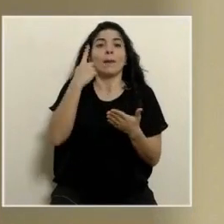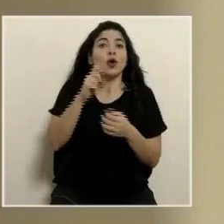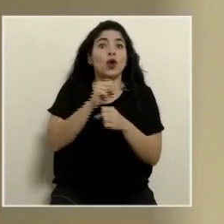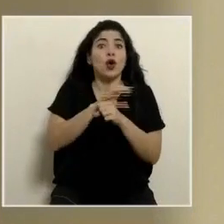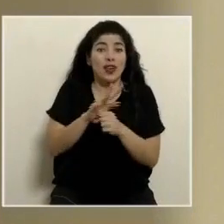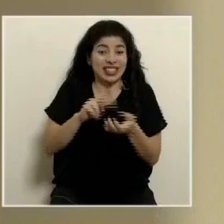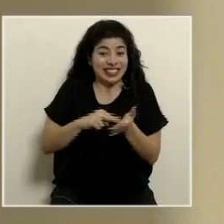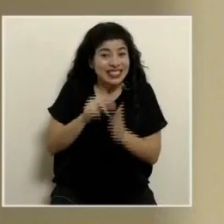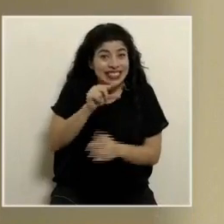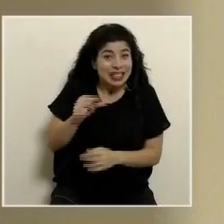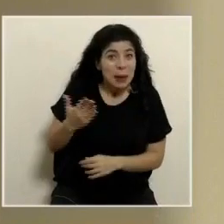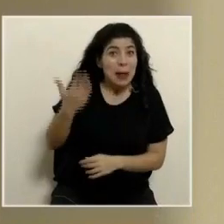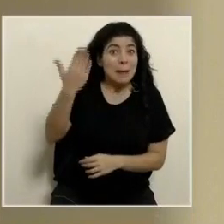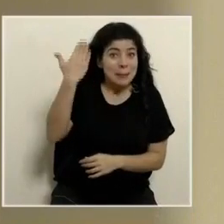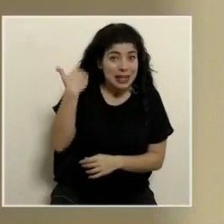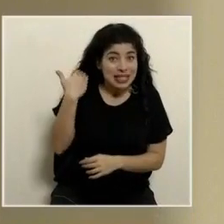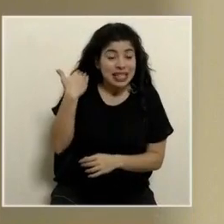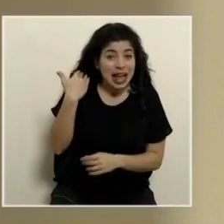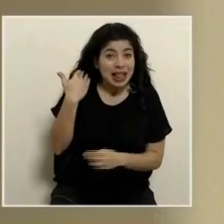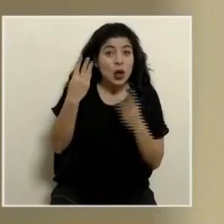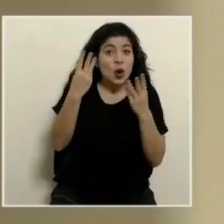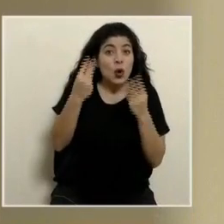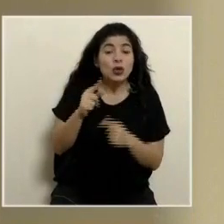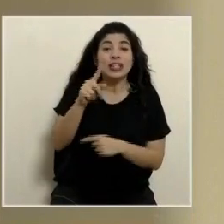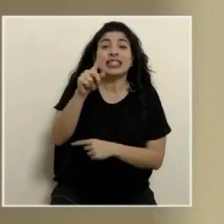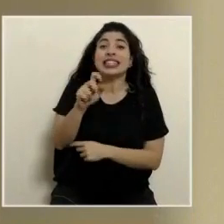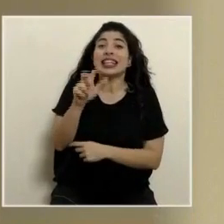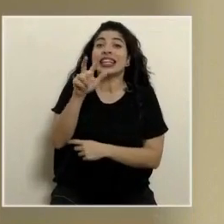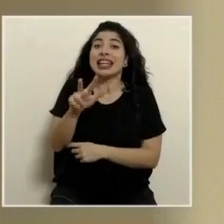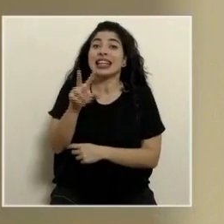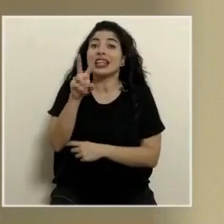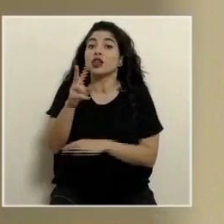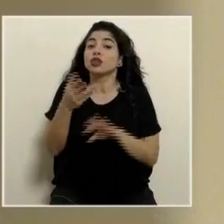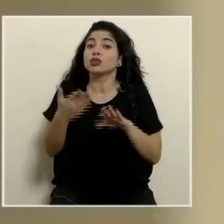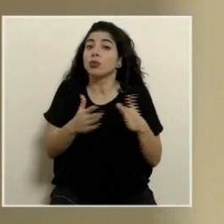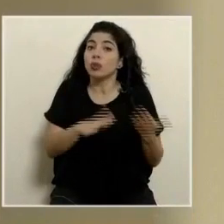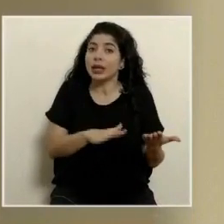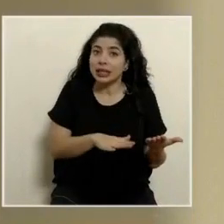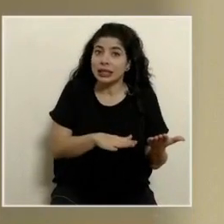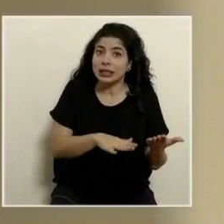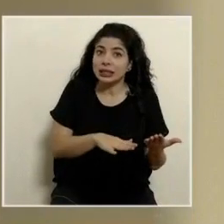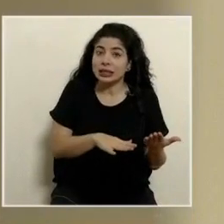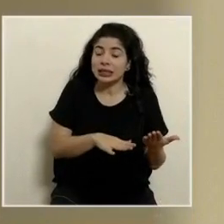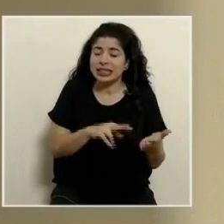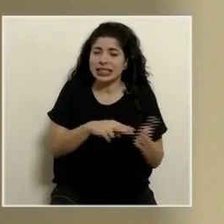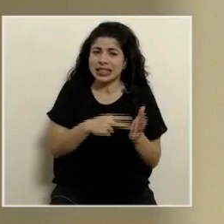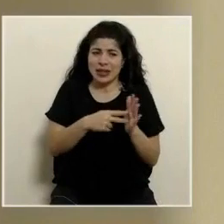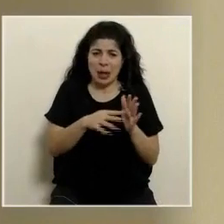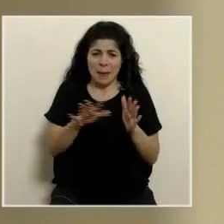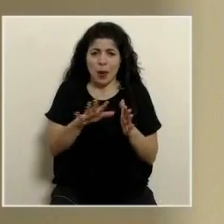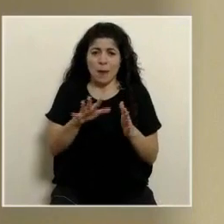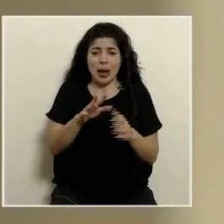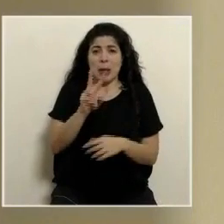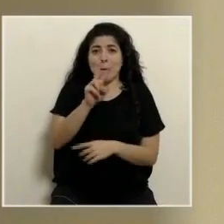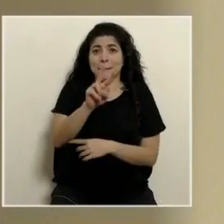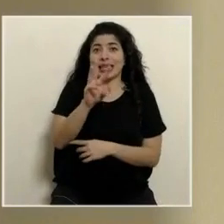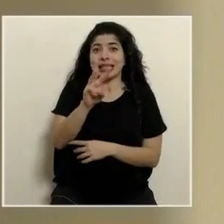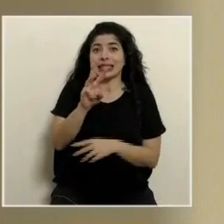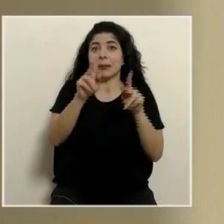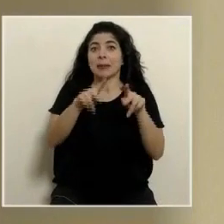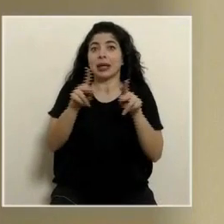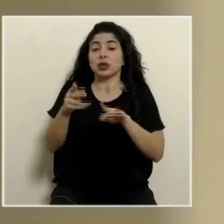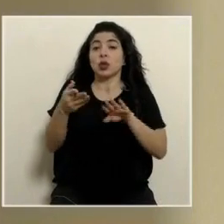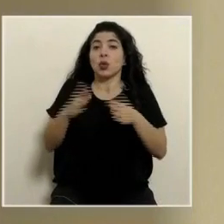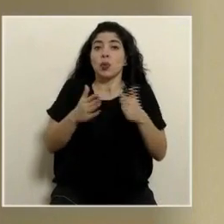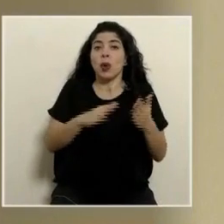COVID-19, la semana pasada se habían contabilizado 132 decesos. Y eso nos da un promedio diario de 26 personas